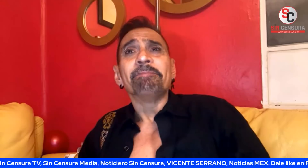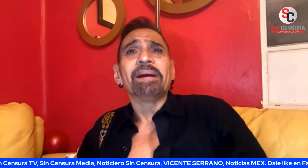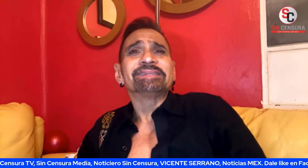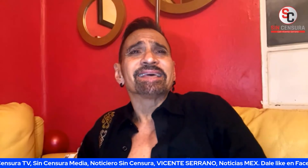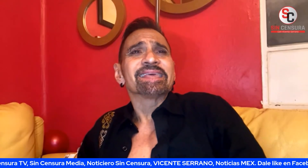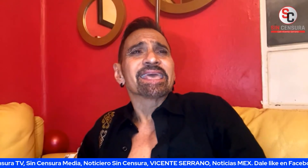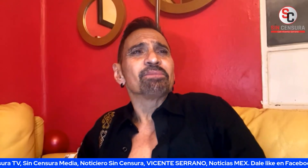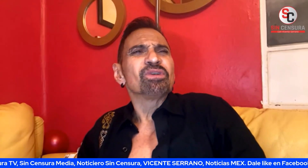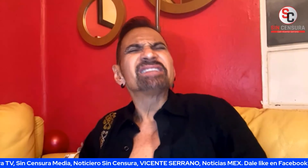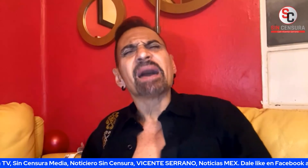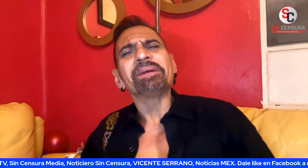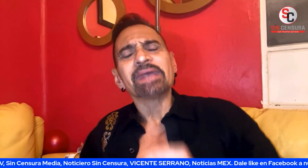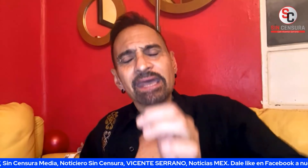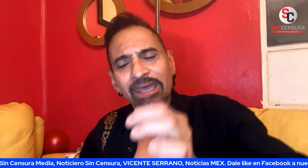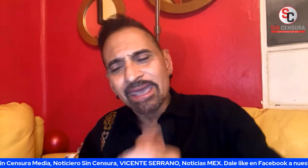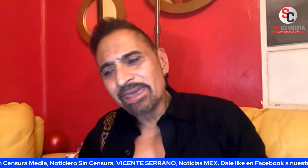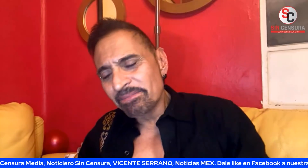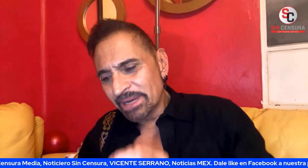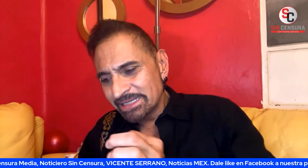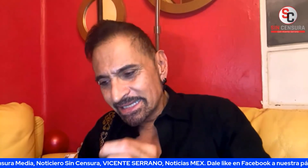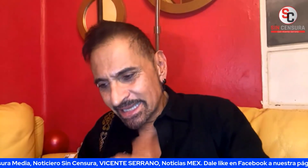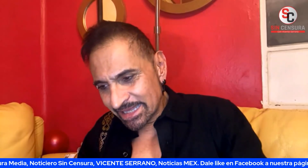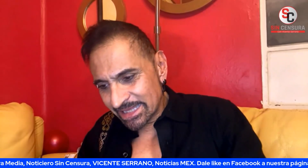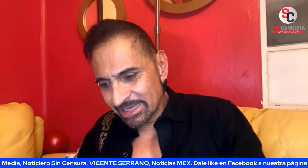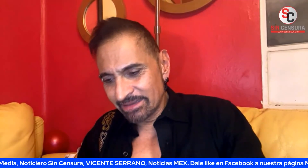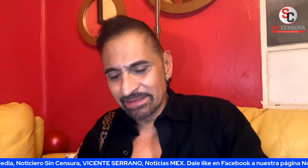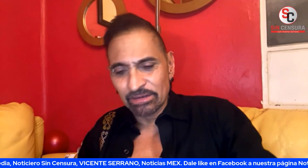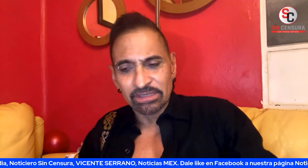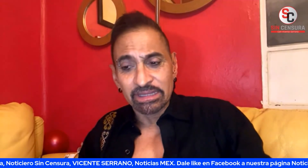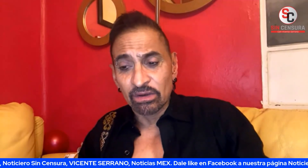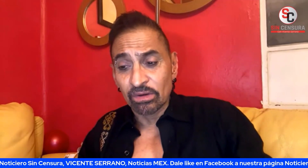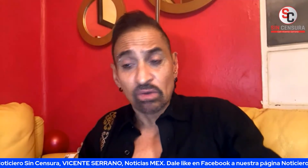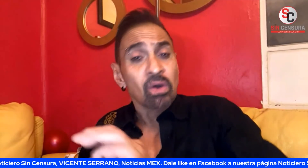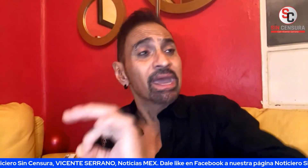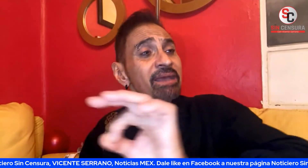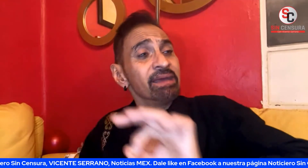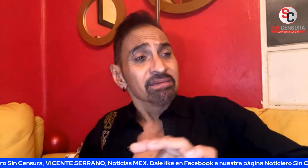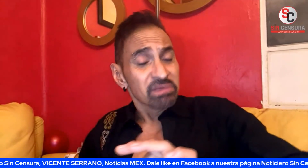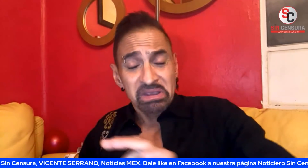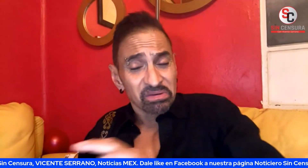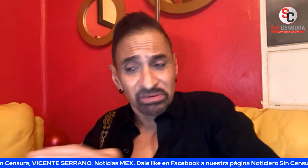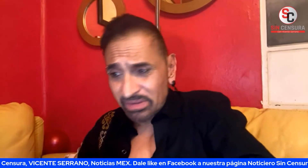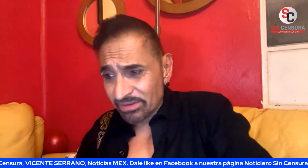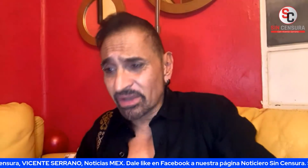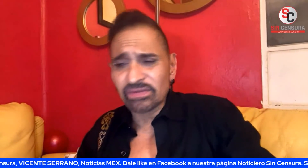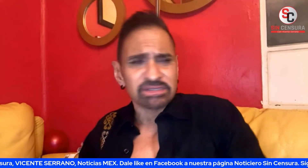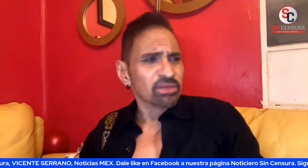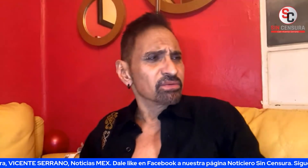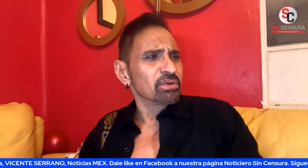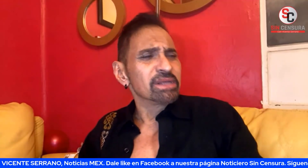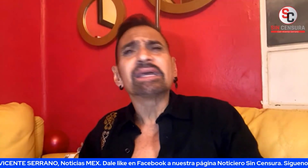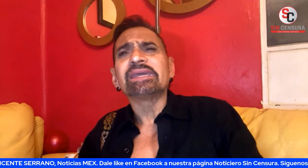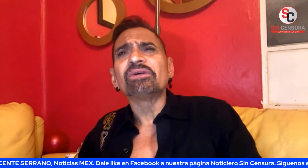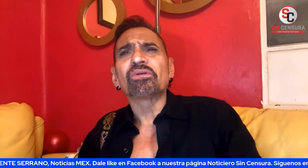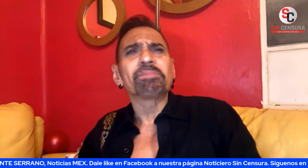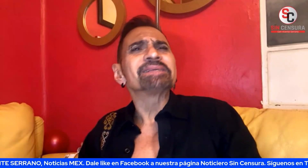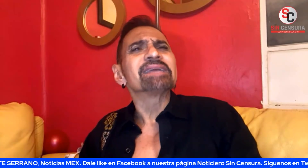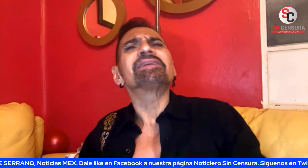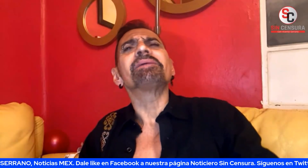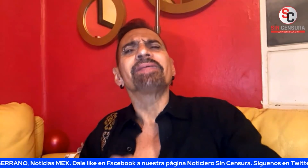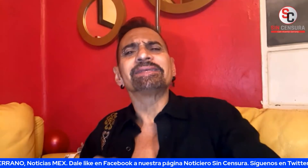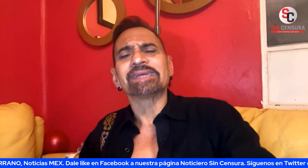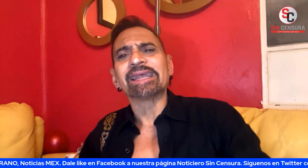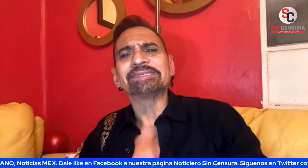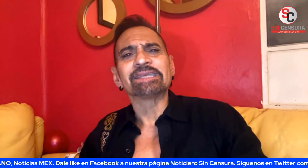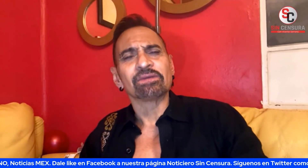ya basta de hegemonías, a ver, ¿qué presidente de los anteriores o qué incluso de los jefes de Estado actuales ahí en Europa